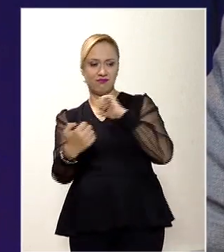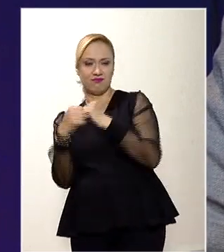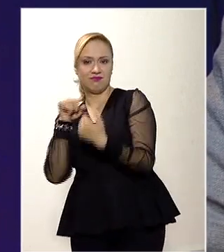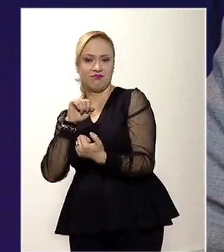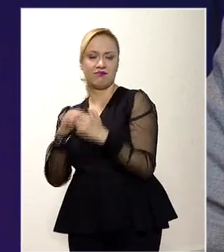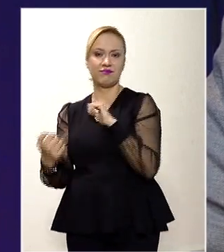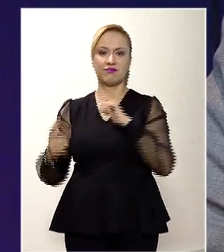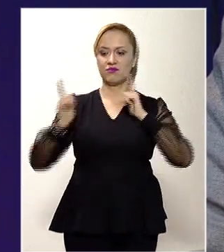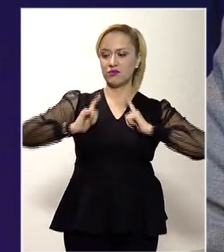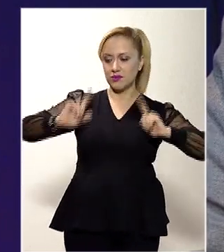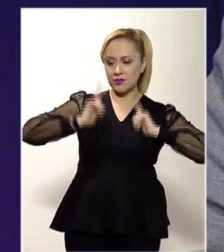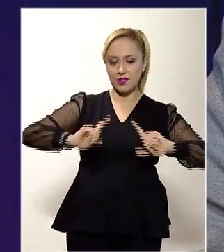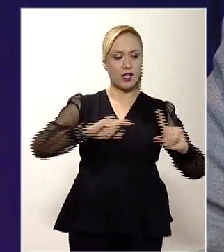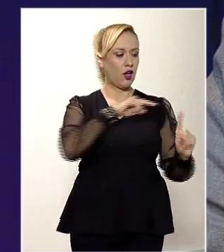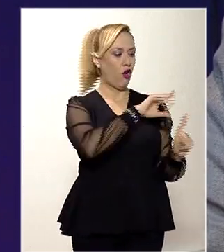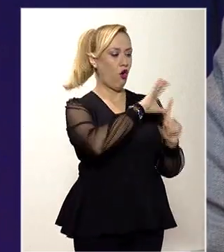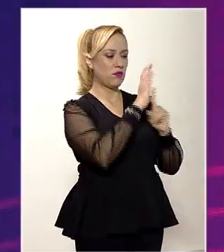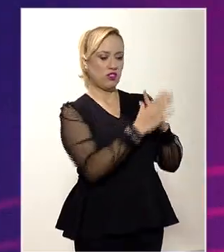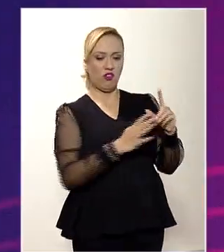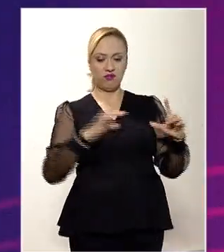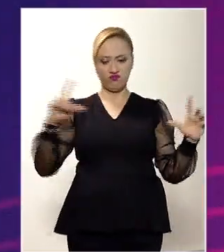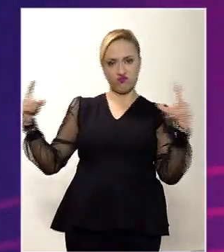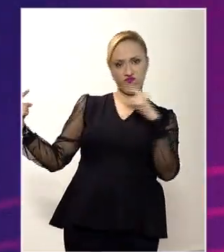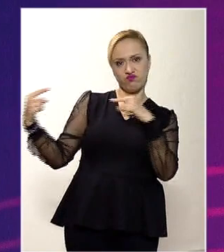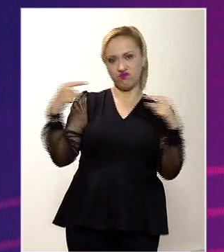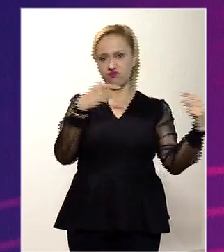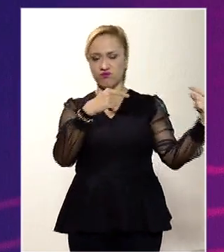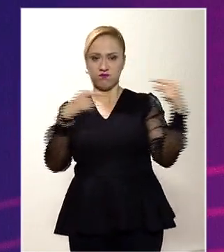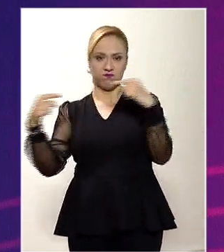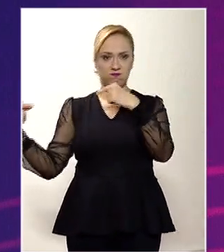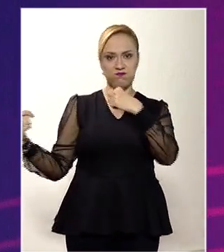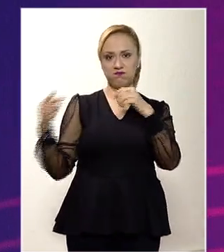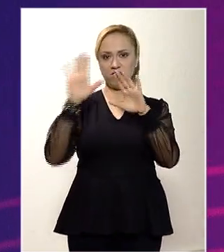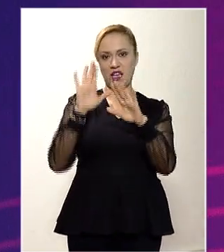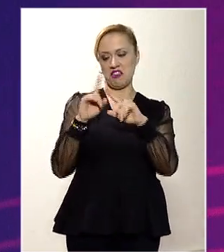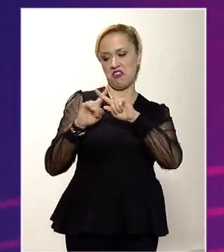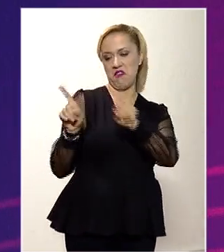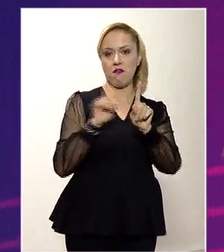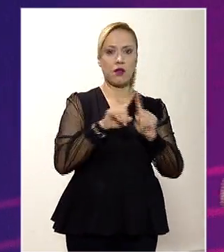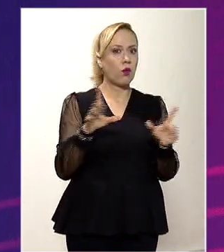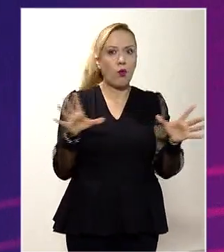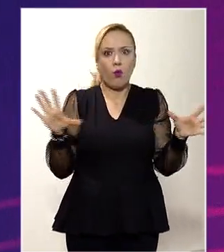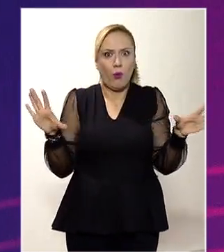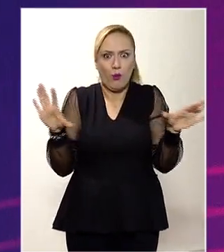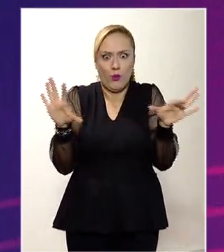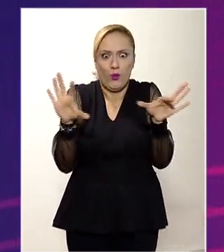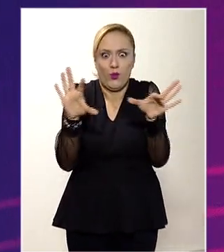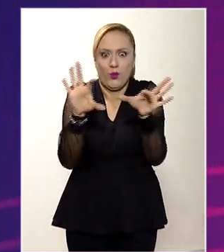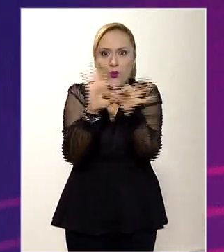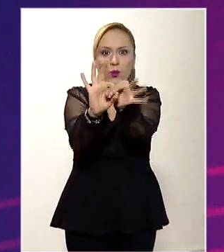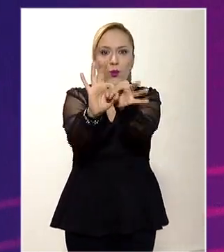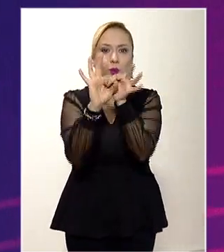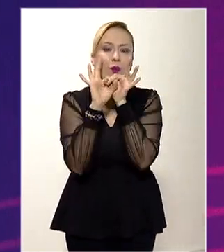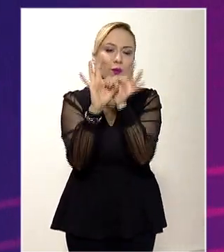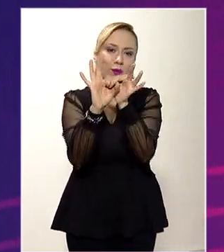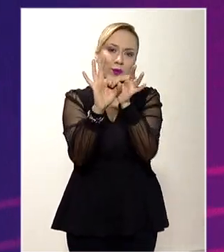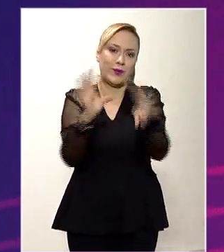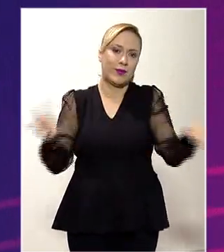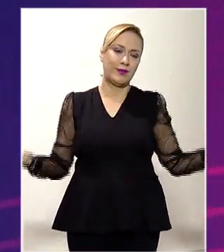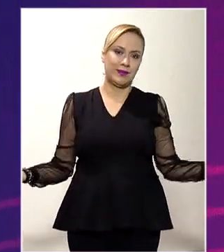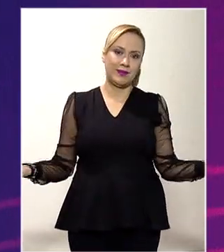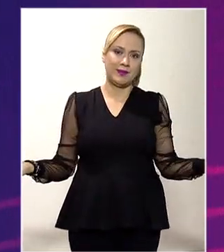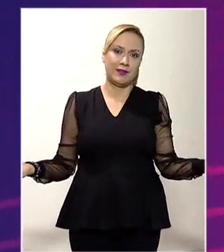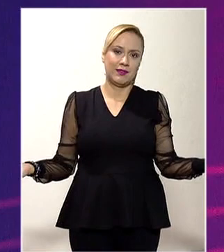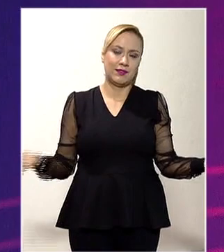la fiscalía, como si fueran dos cosas completamente distintas, pero al final lo que decía Humberto, son dos caras de la misma moneda, ¿no?